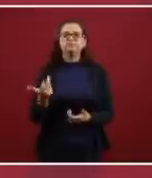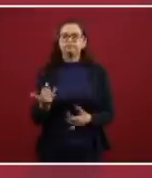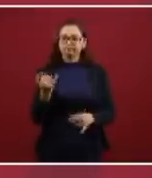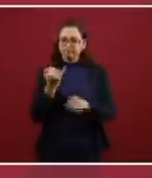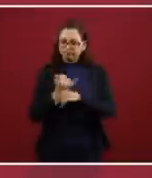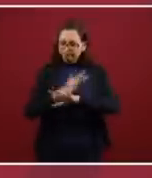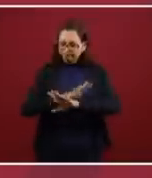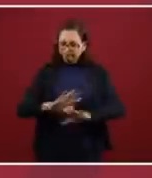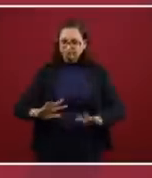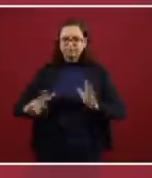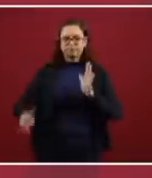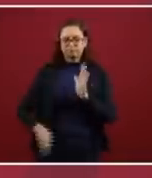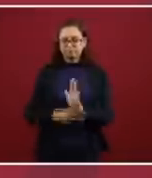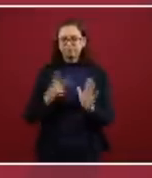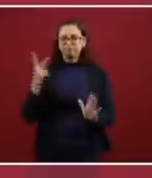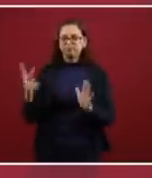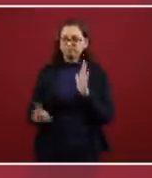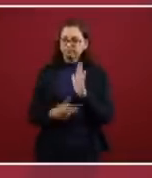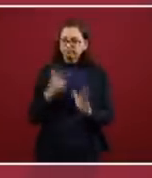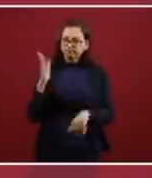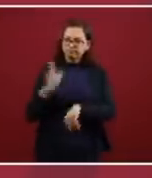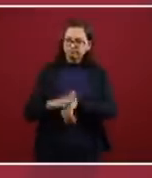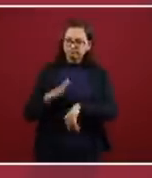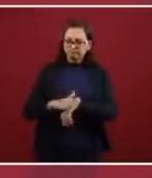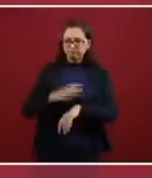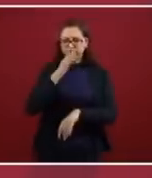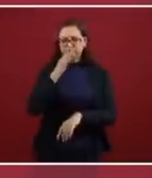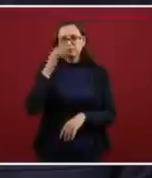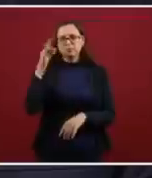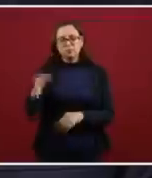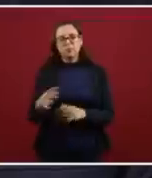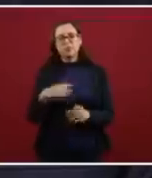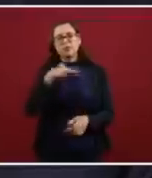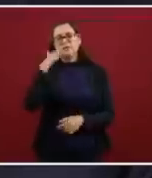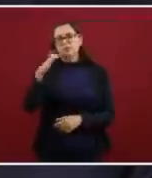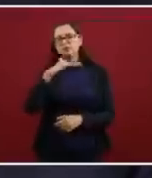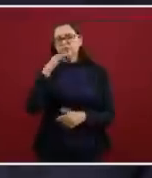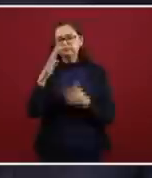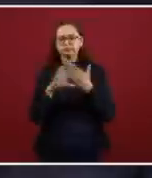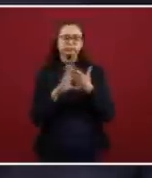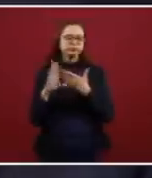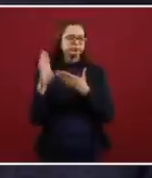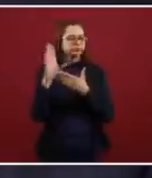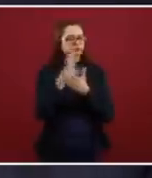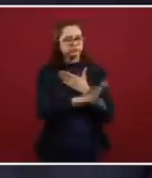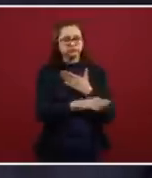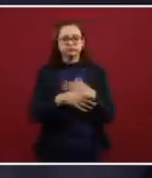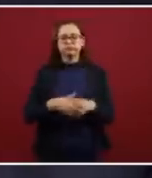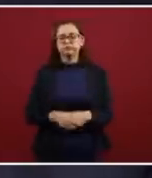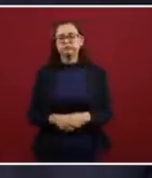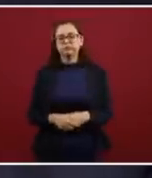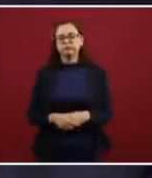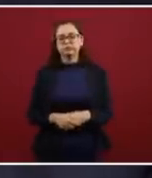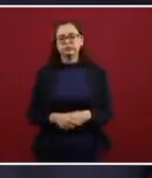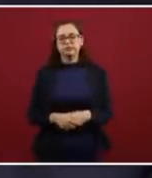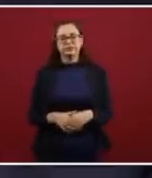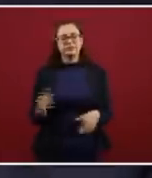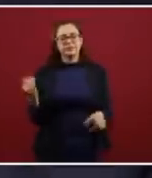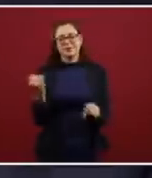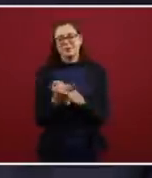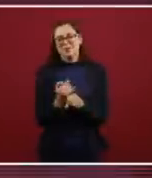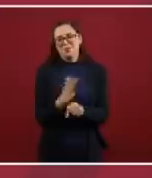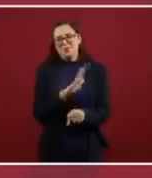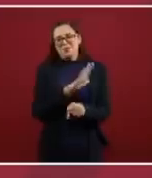informe constantemente a los trabajadores, no permitir la corrupción. No es posible que